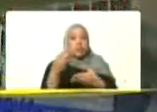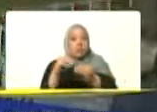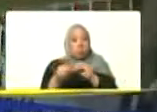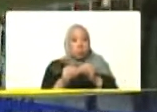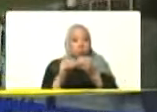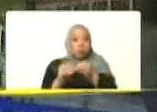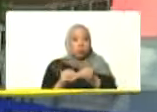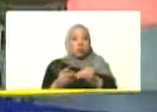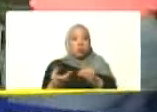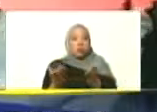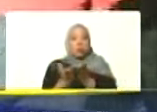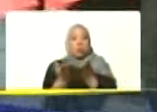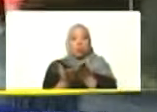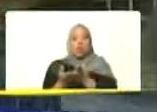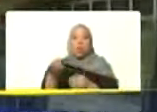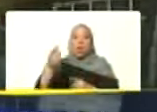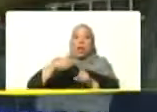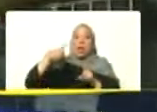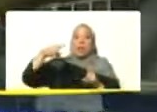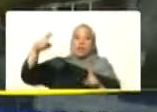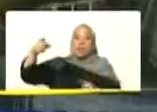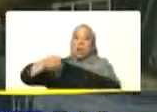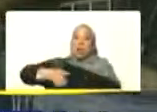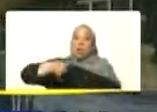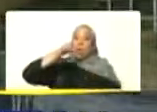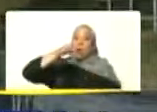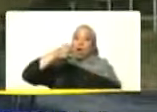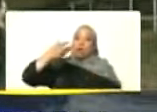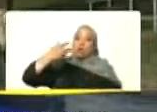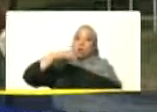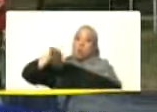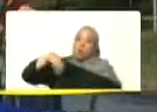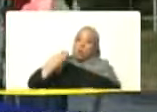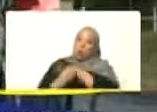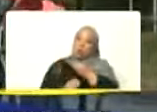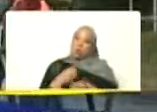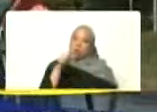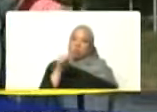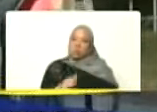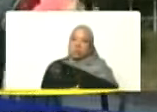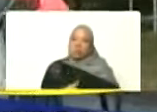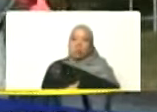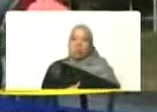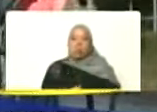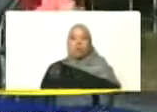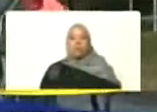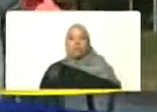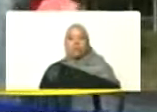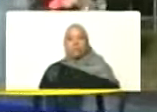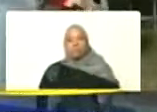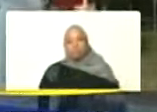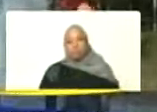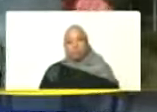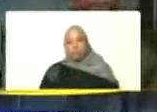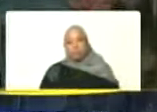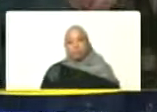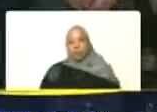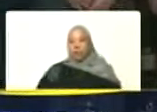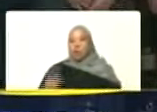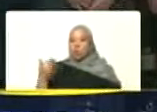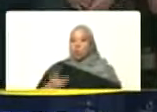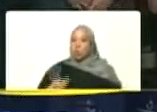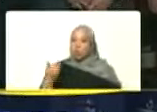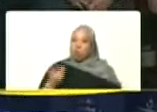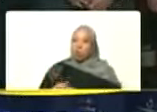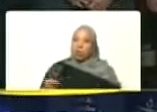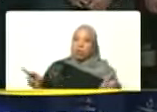de la unidad educativa, para los colegios. Y en este sentido, nosotros dijimos, bueno, aquí hablando, ¿no? El reporte que hace